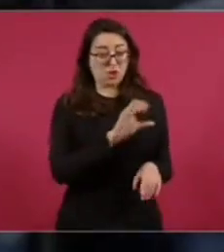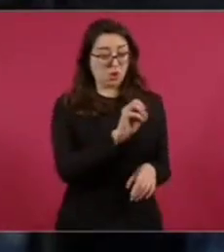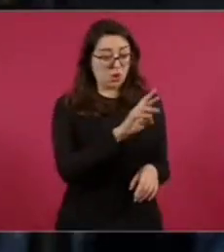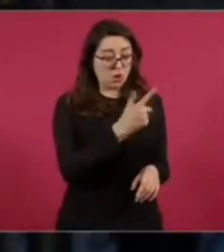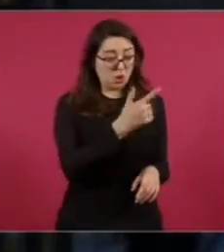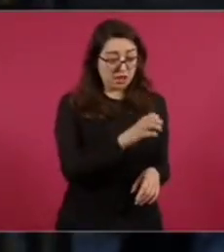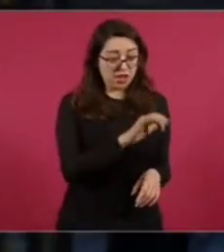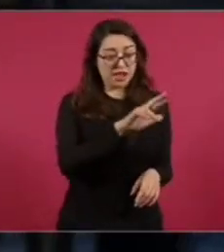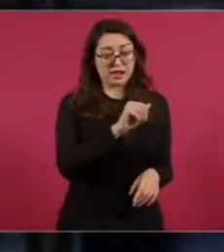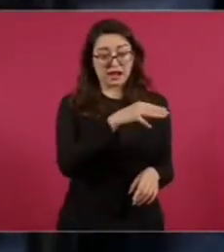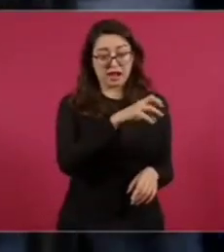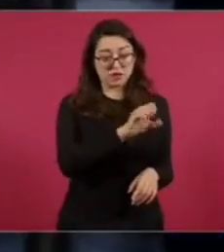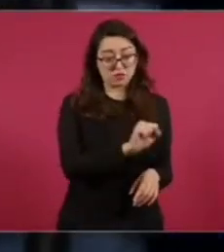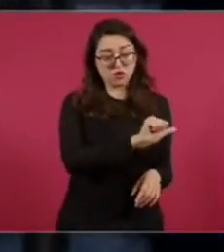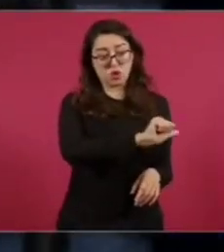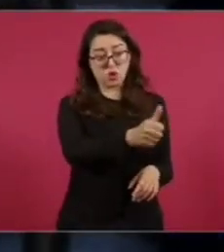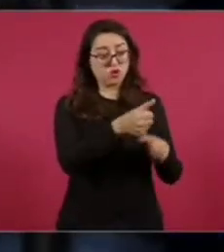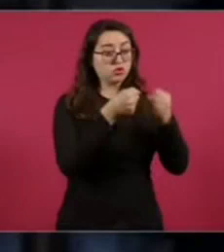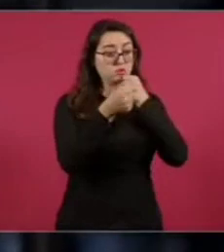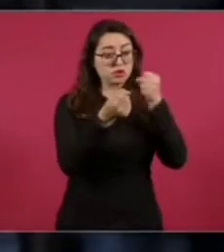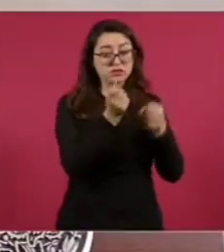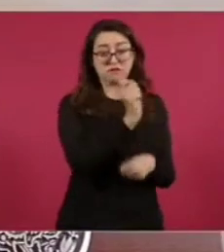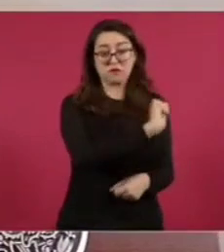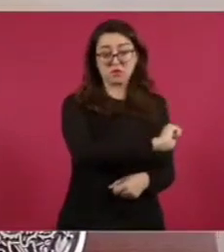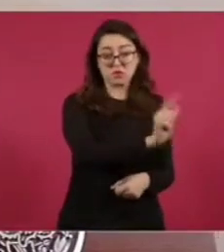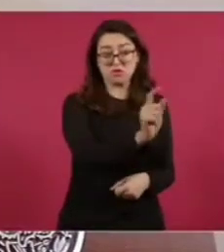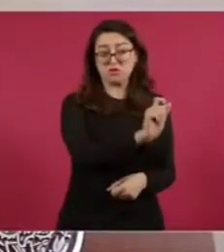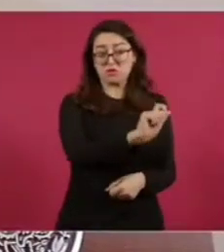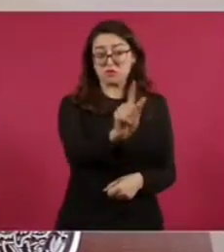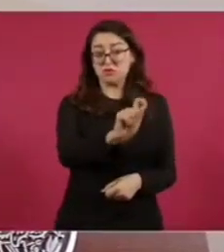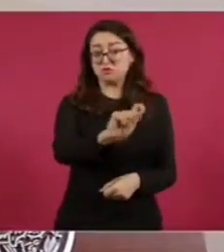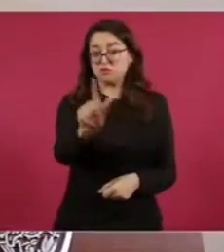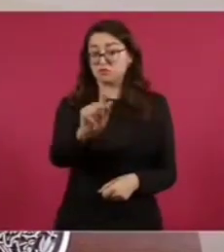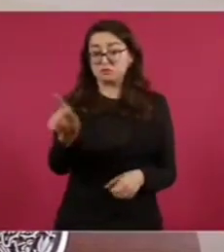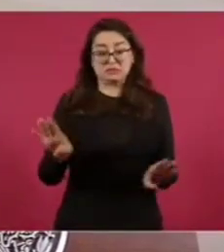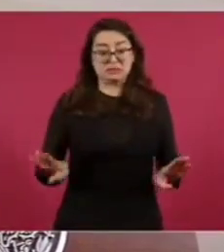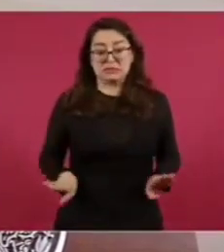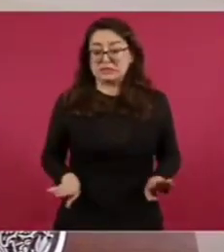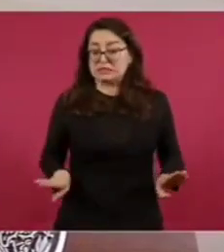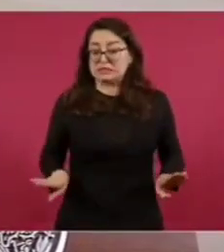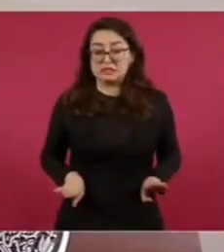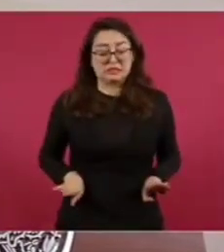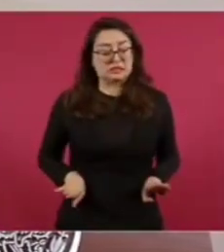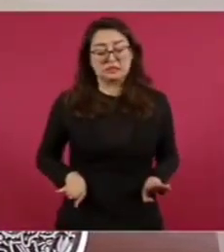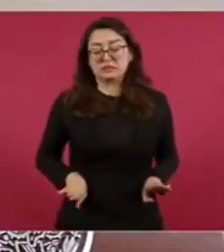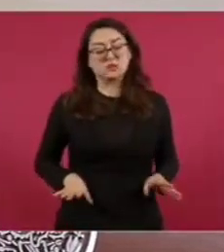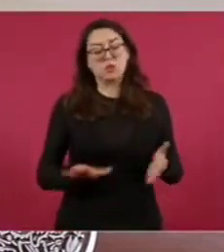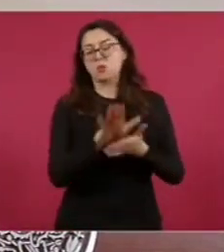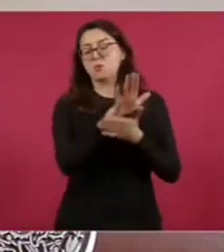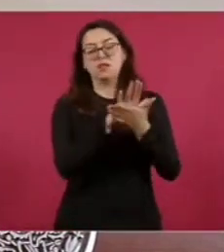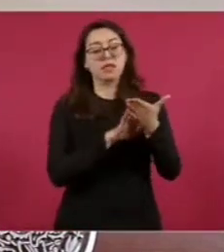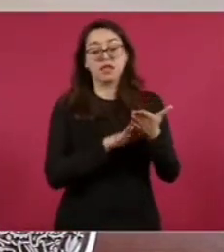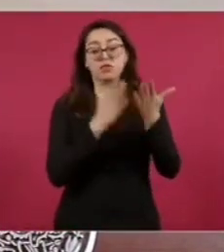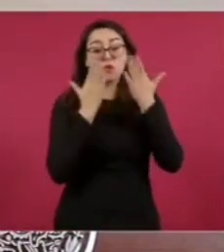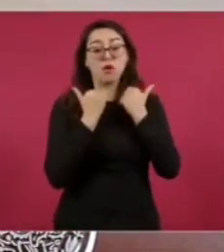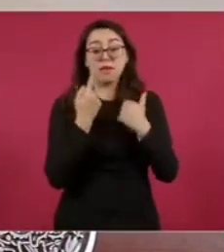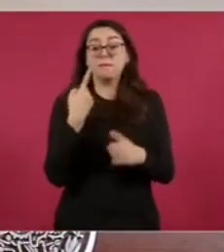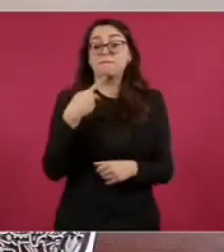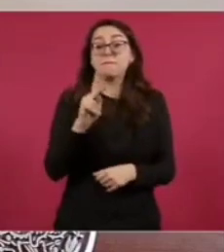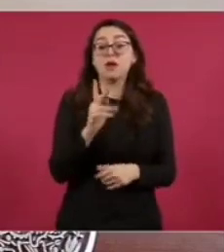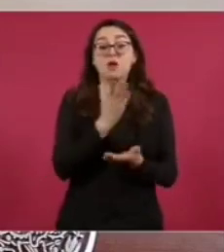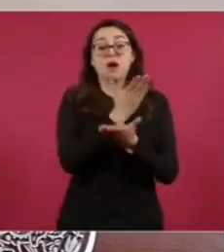y los medios más famosos, es muy ofensivo